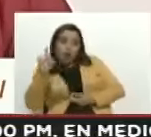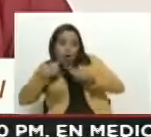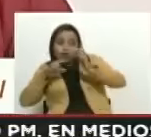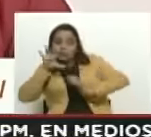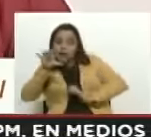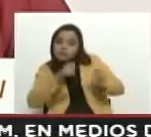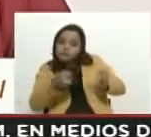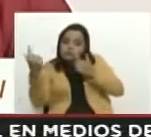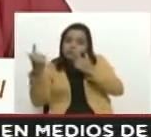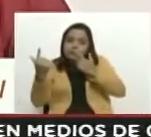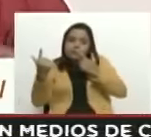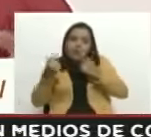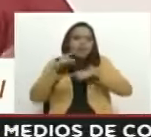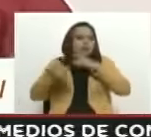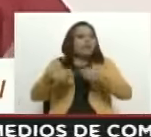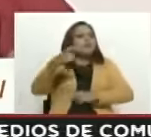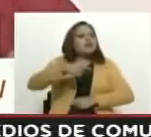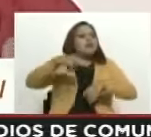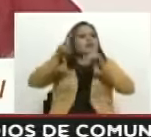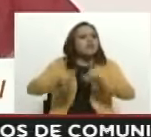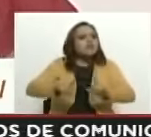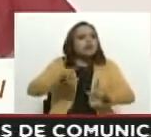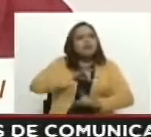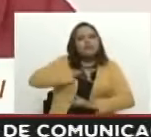Que decidieron irse. Y que ese tema